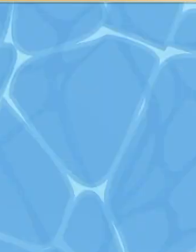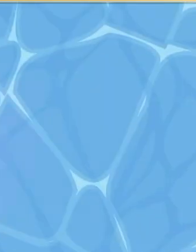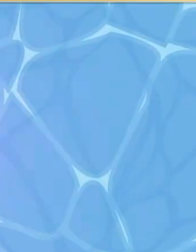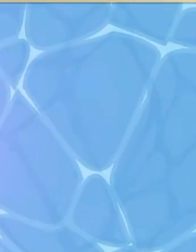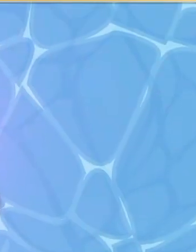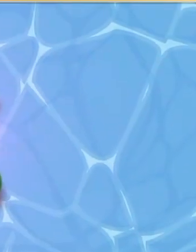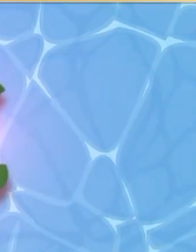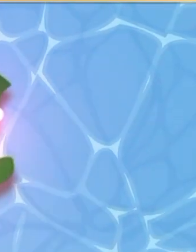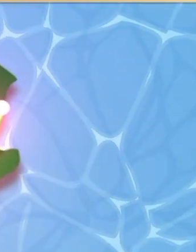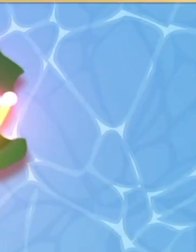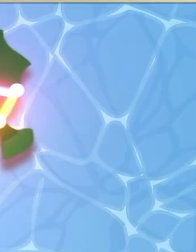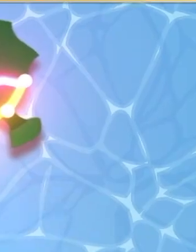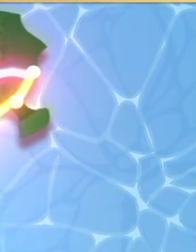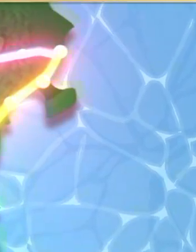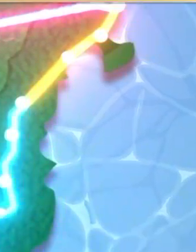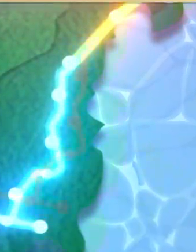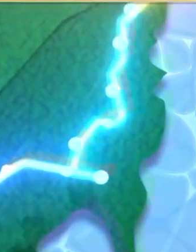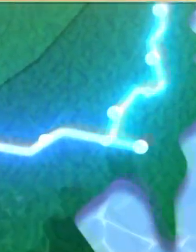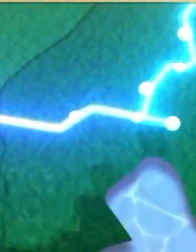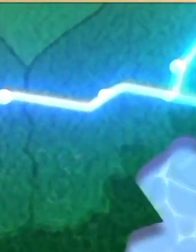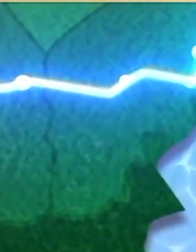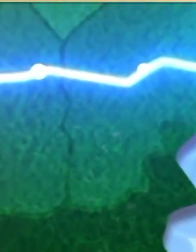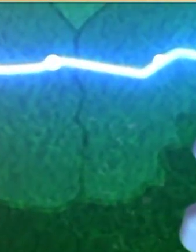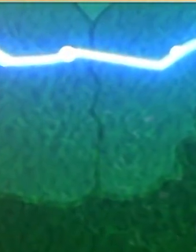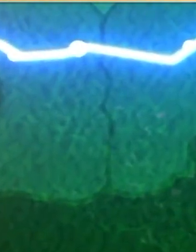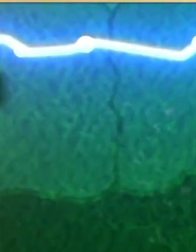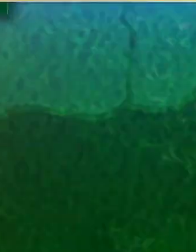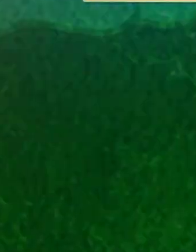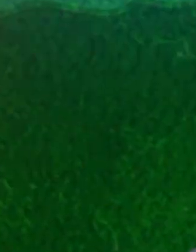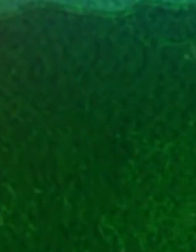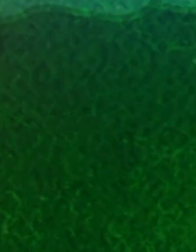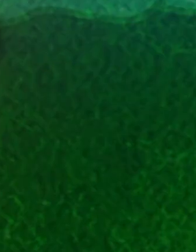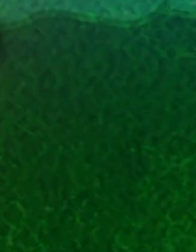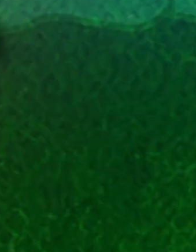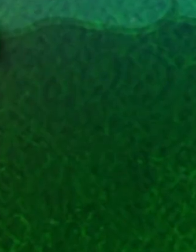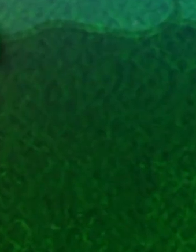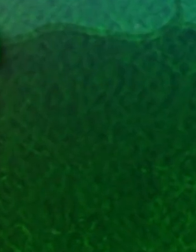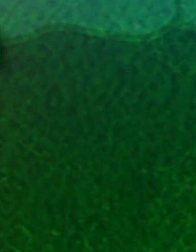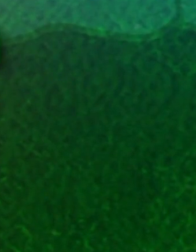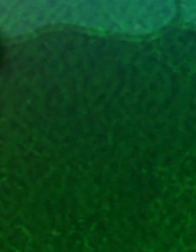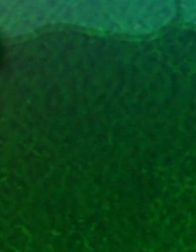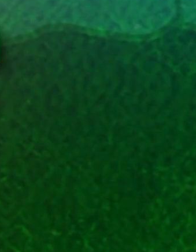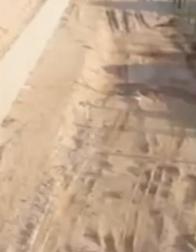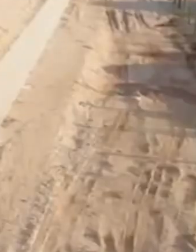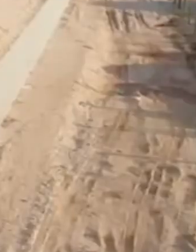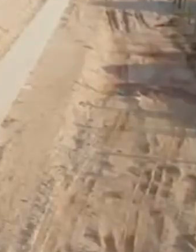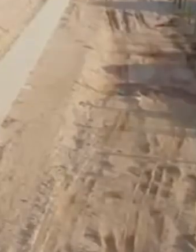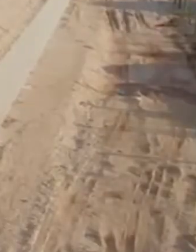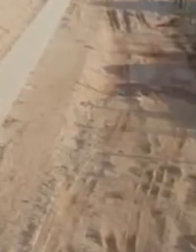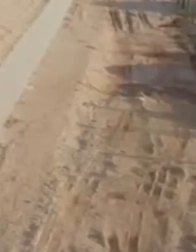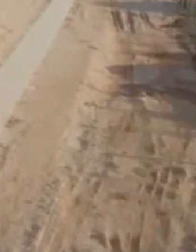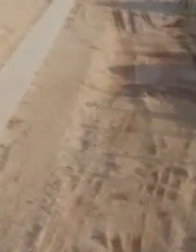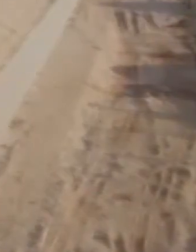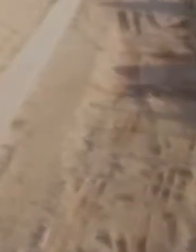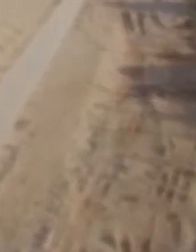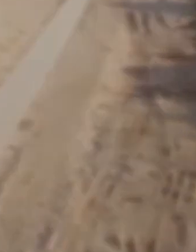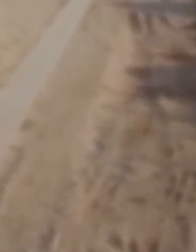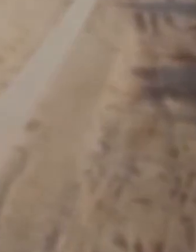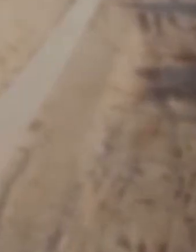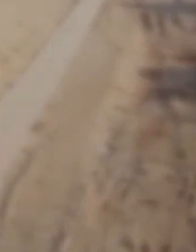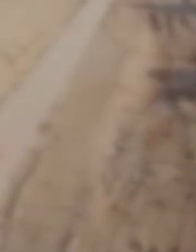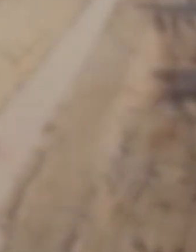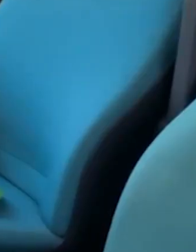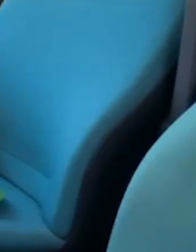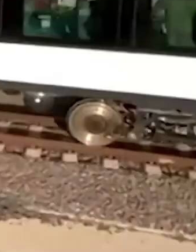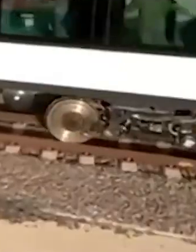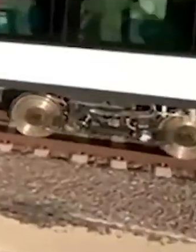entre otras. Ante esto, adelantó que será la próxima semana cuando se inaugure todo el circuito del Tren Maya y recordó que se trata